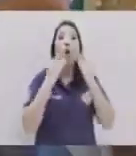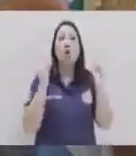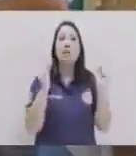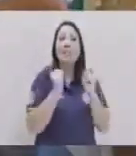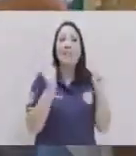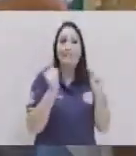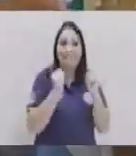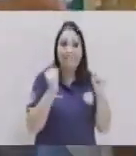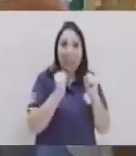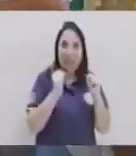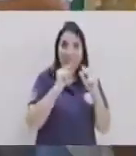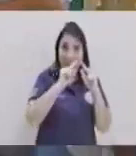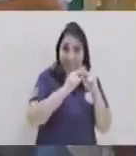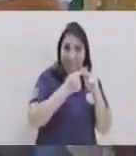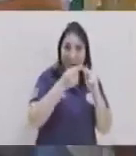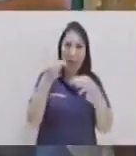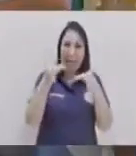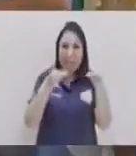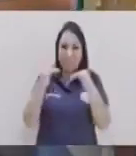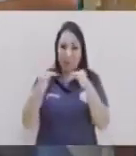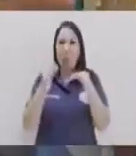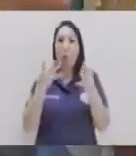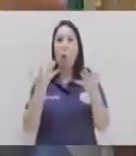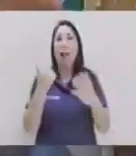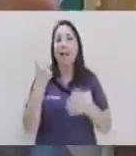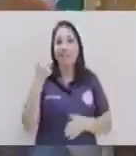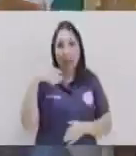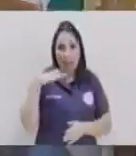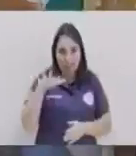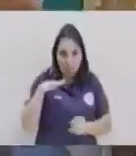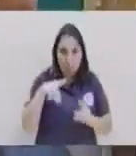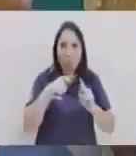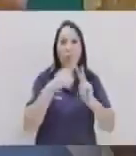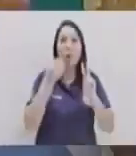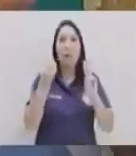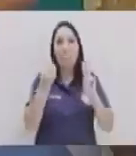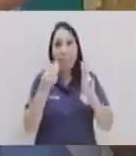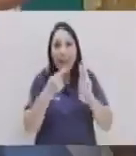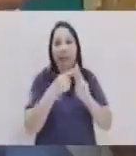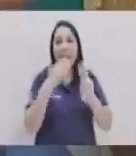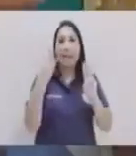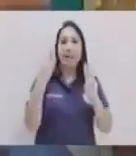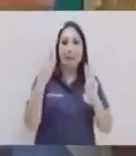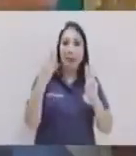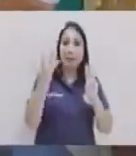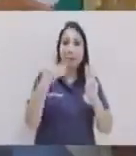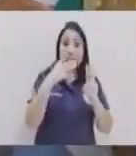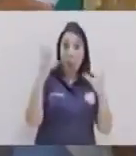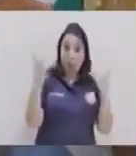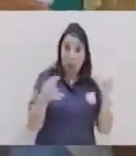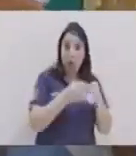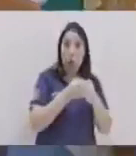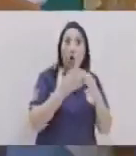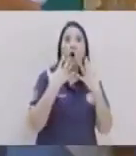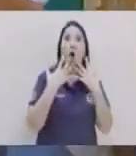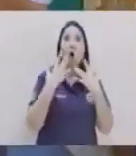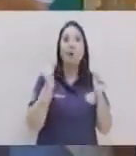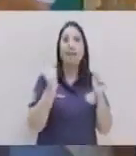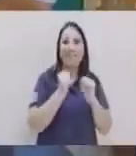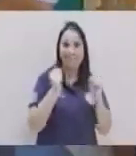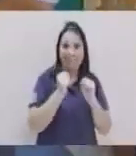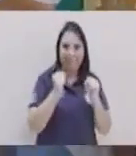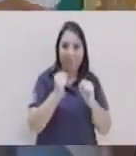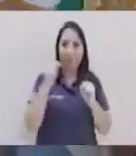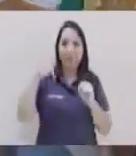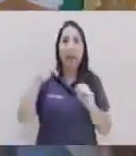pedimos al principio, ¿verdad? Usando el color azul, los verdes, los celestes, y básicamente pues lo trabajamos en una